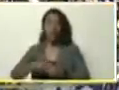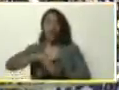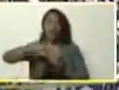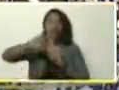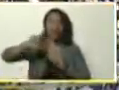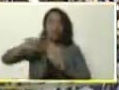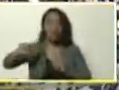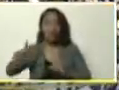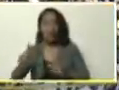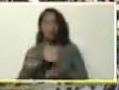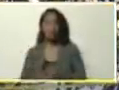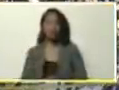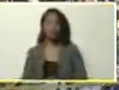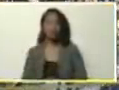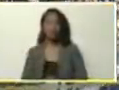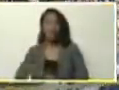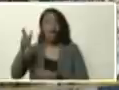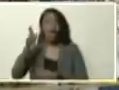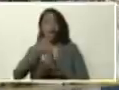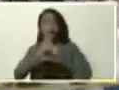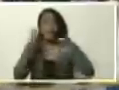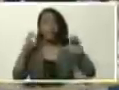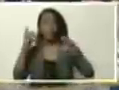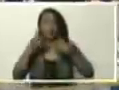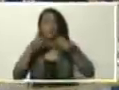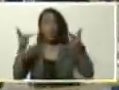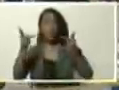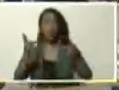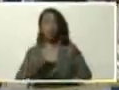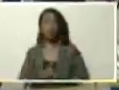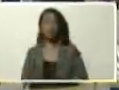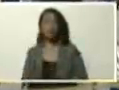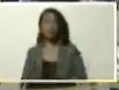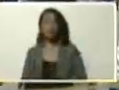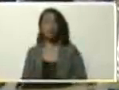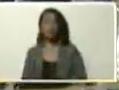electricidad, el transporte público.